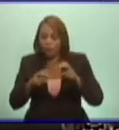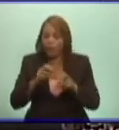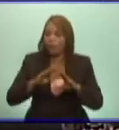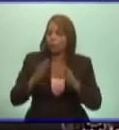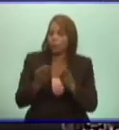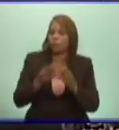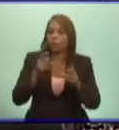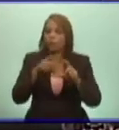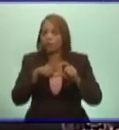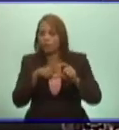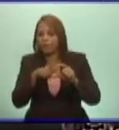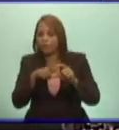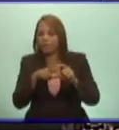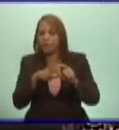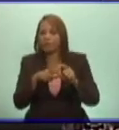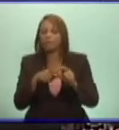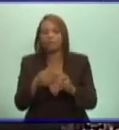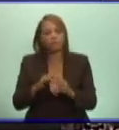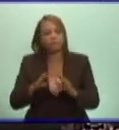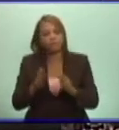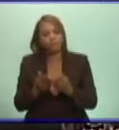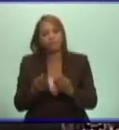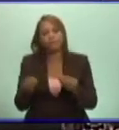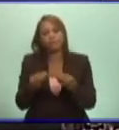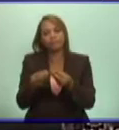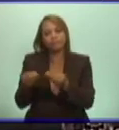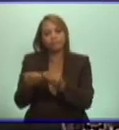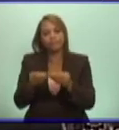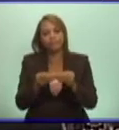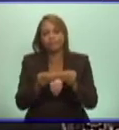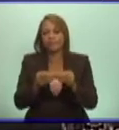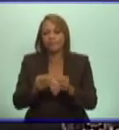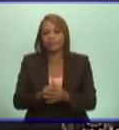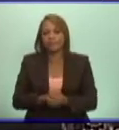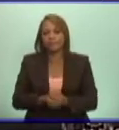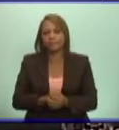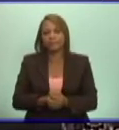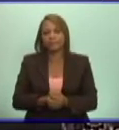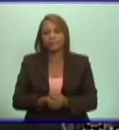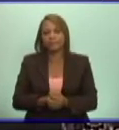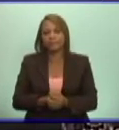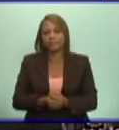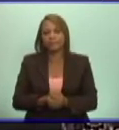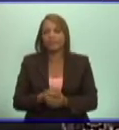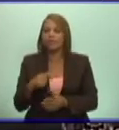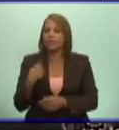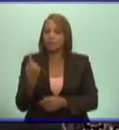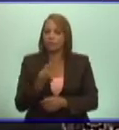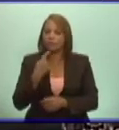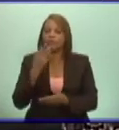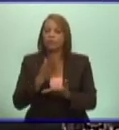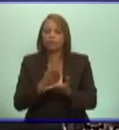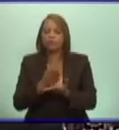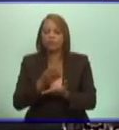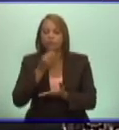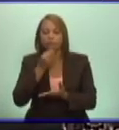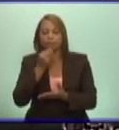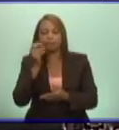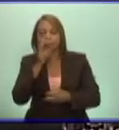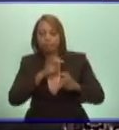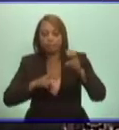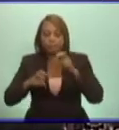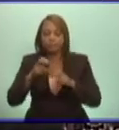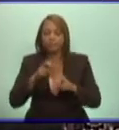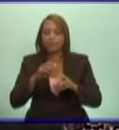más fidedignos, y por supuesto en todas las plataformas cubanas. Ahí nuestros estudiantes pueden encontrar un gran caudal